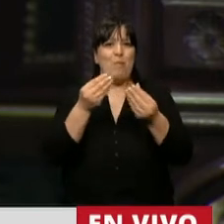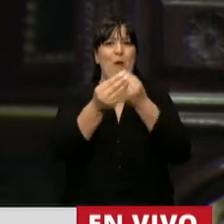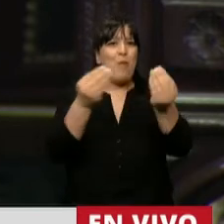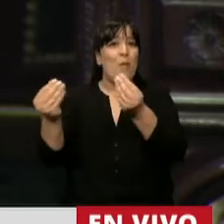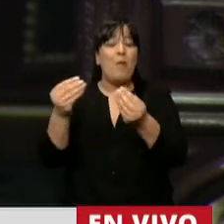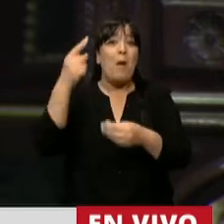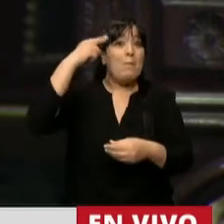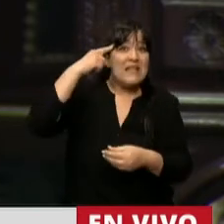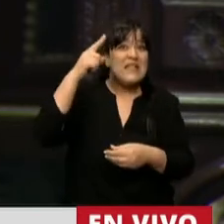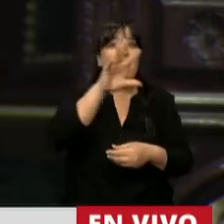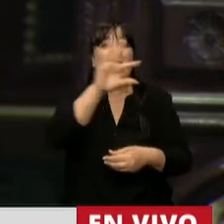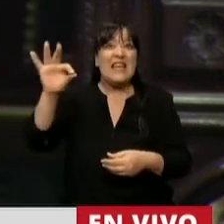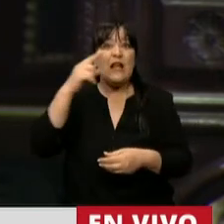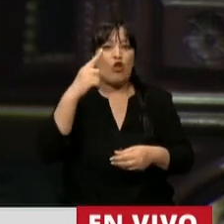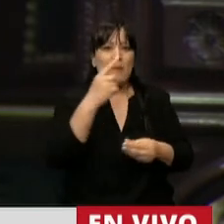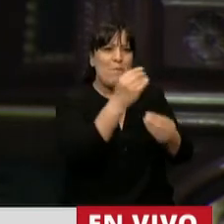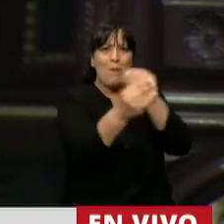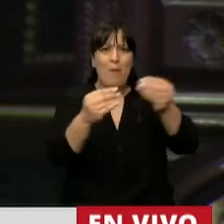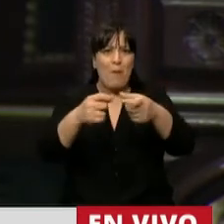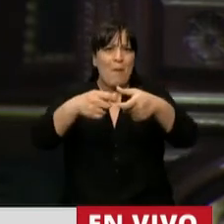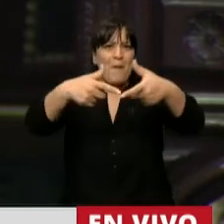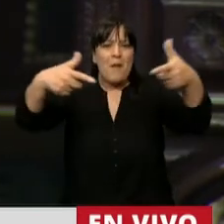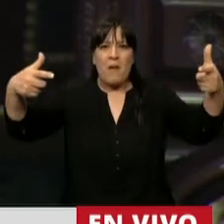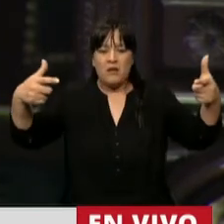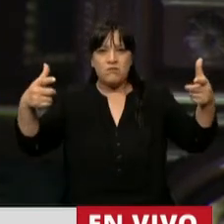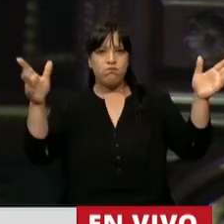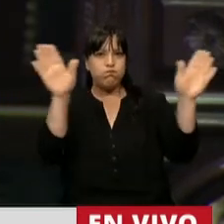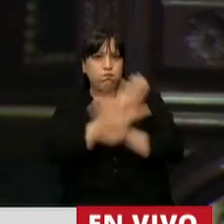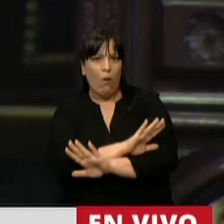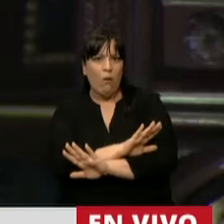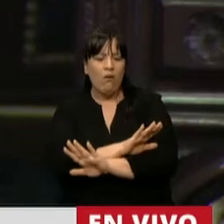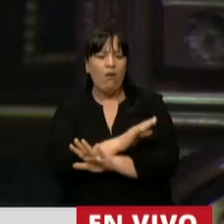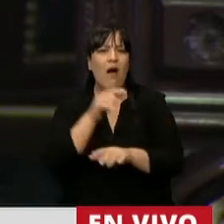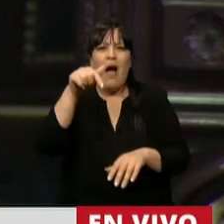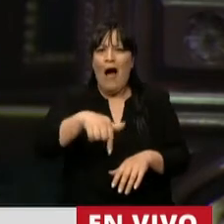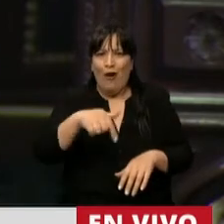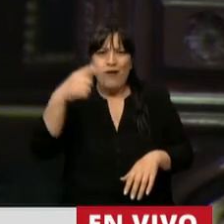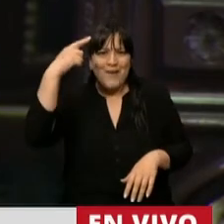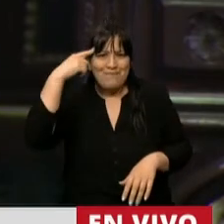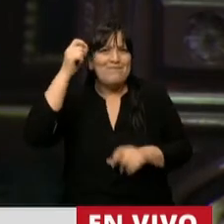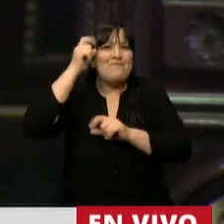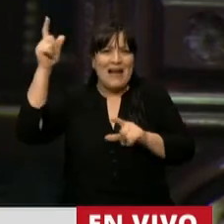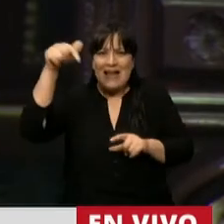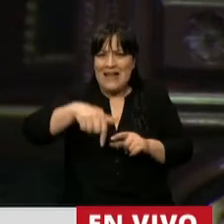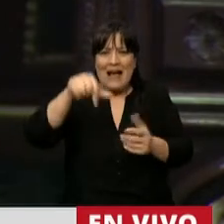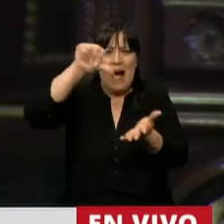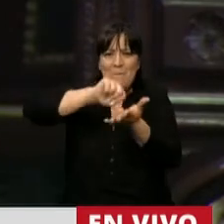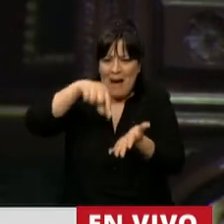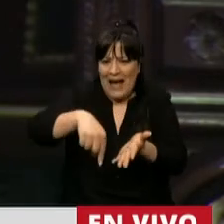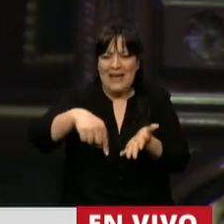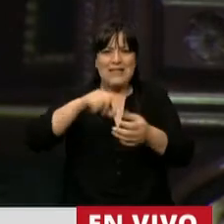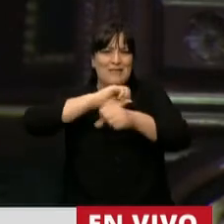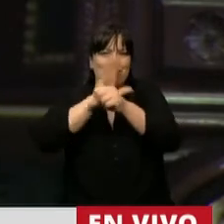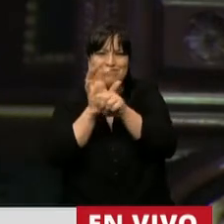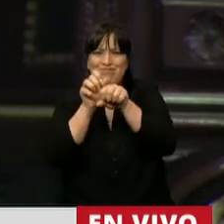de 500.000. Imagínense lo que significa para este país en el medio de la pandemia y esta crisis